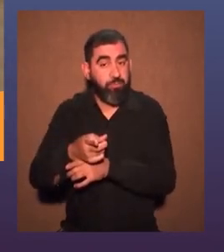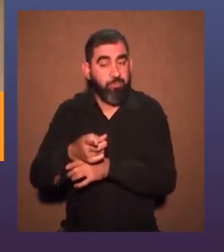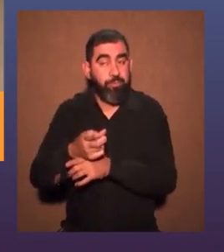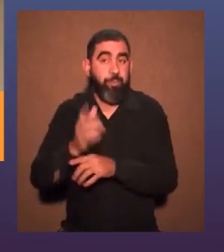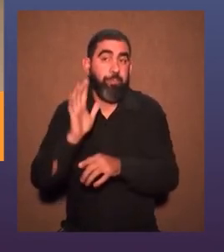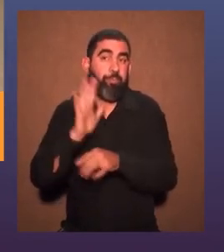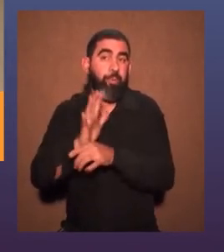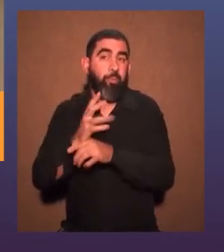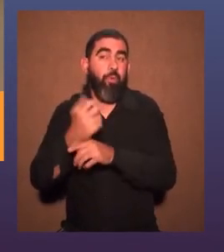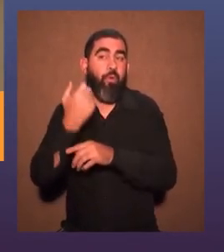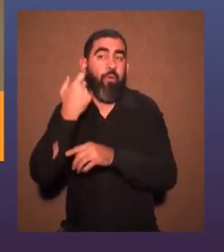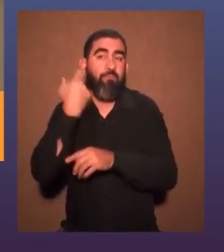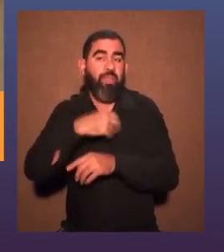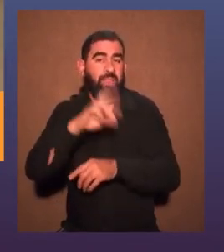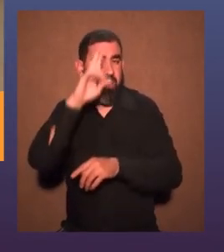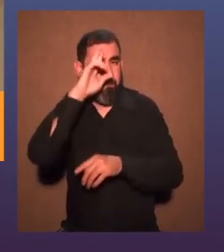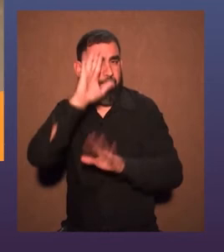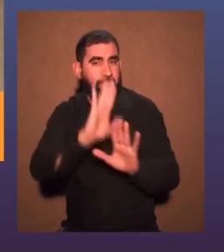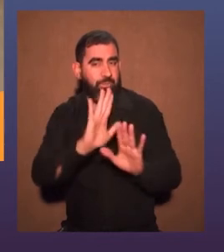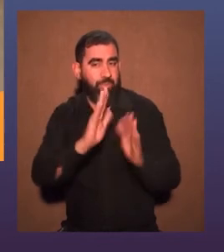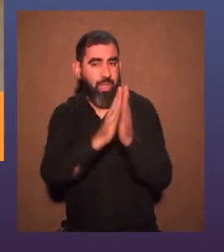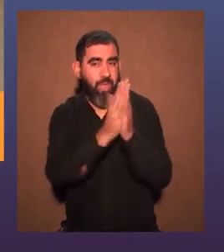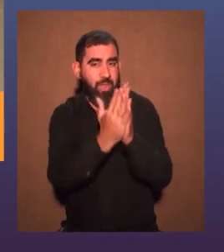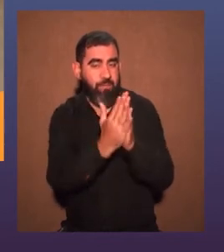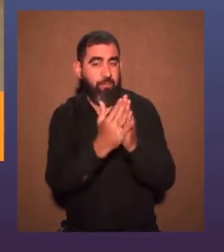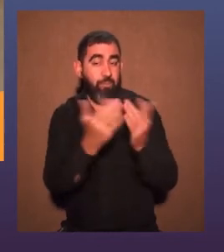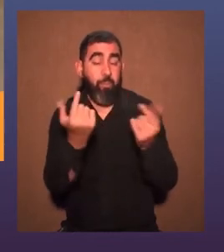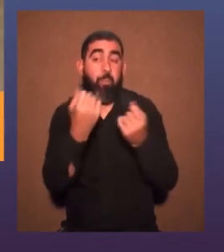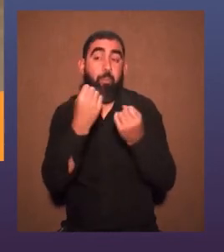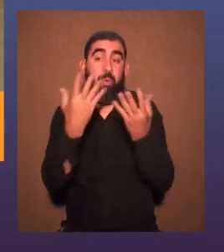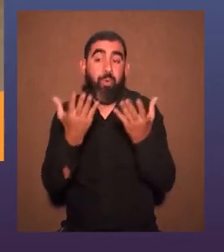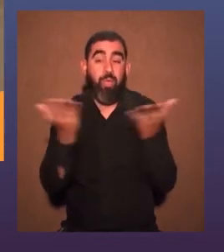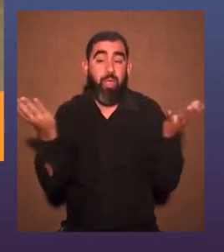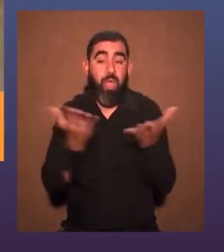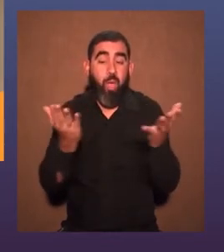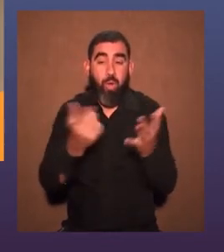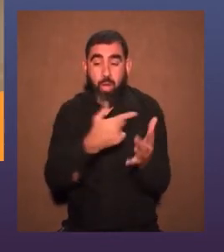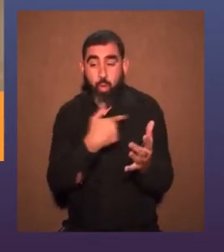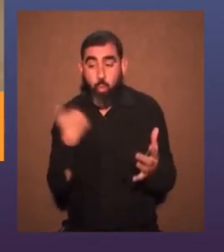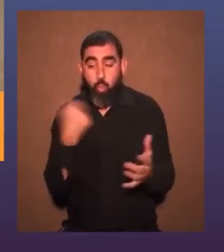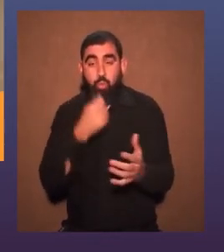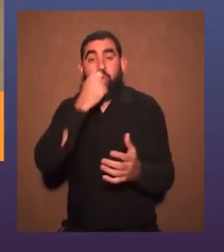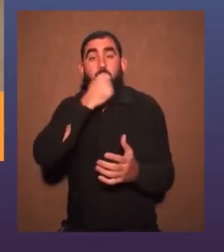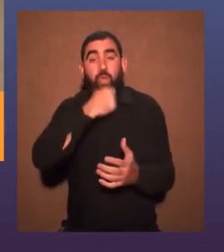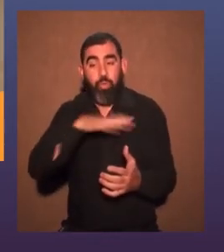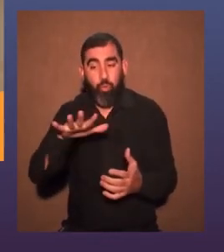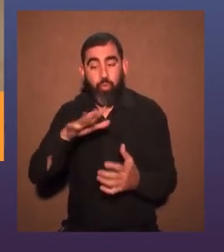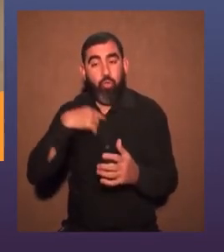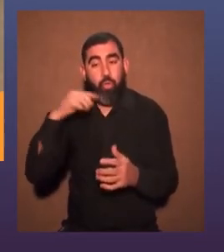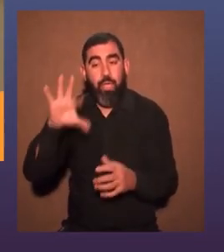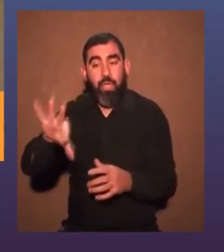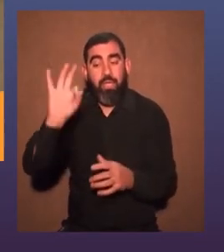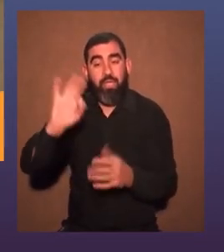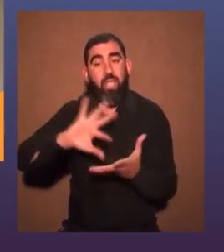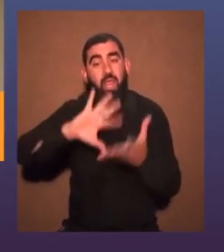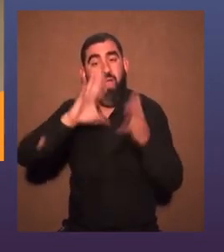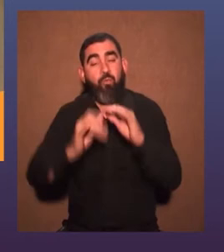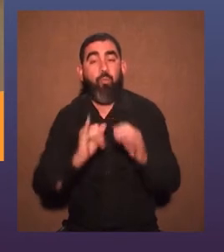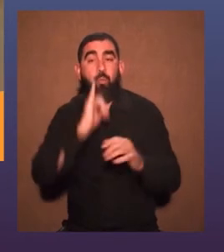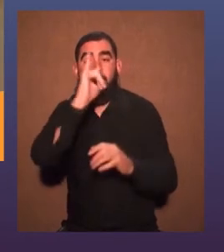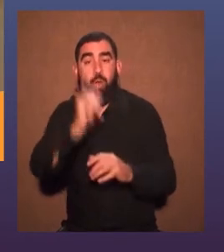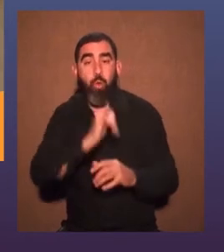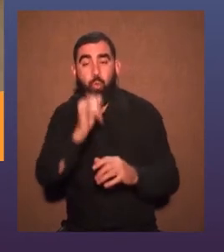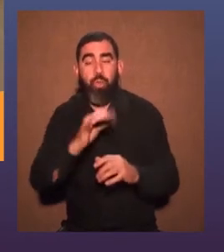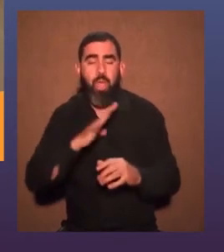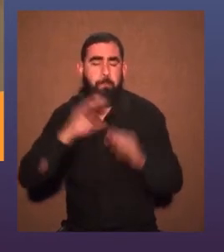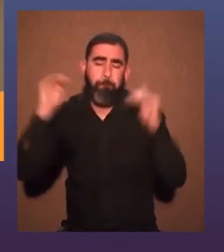faltarle el respeto a esa obra, digamos, en el sentido de, bueno, ahora es nuestra historia. ¿Cómo vamos a contar? Hay millones de maneras de contar la historia